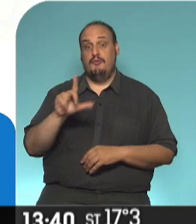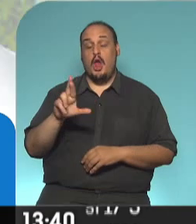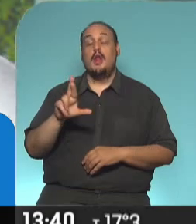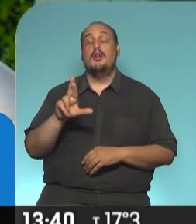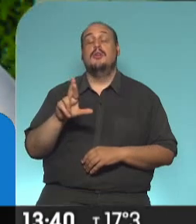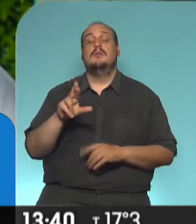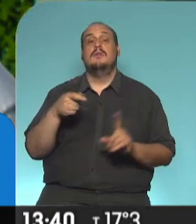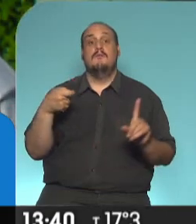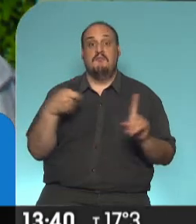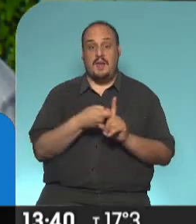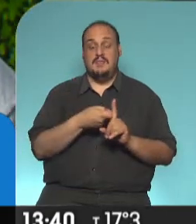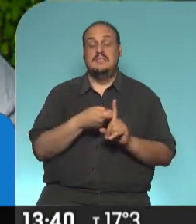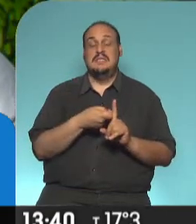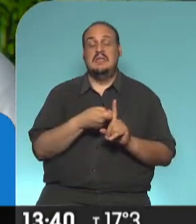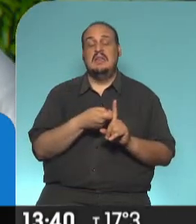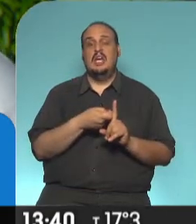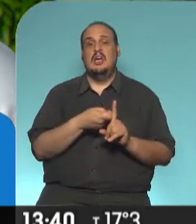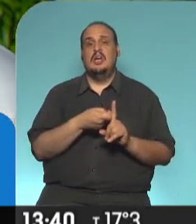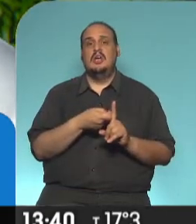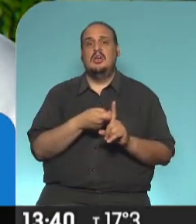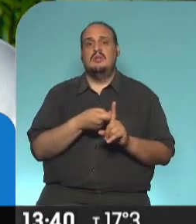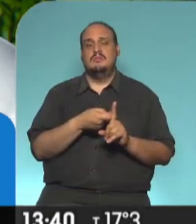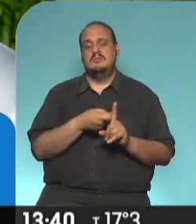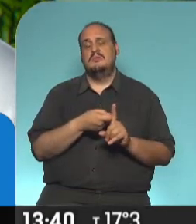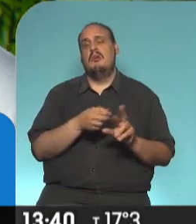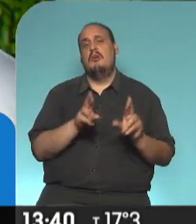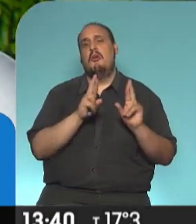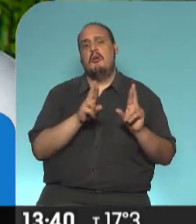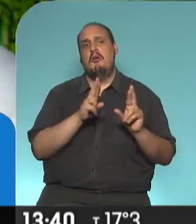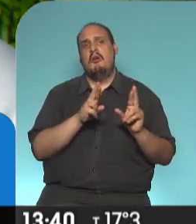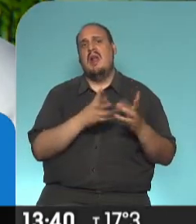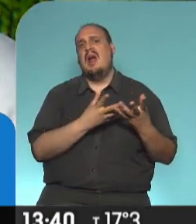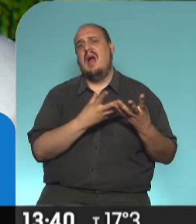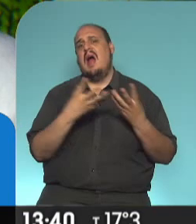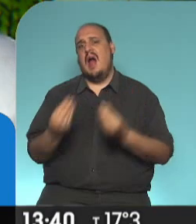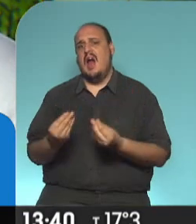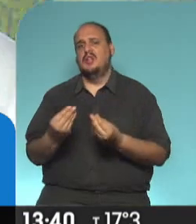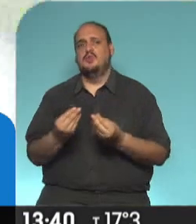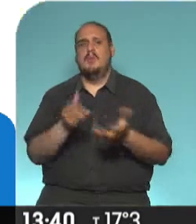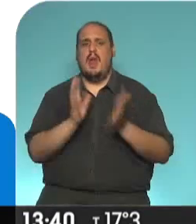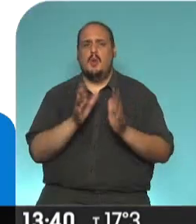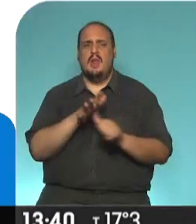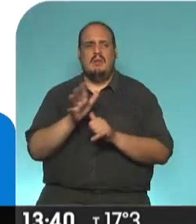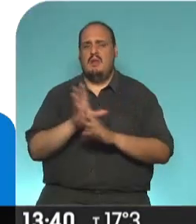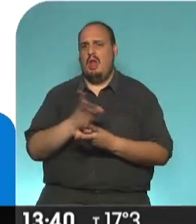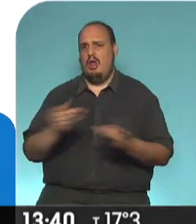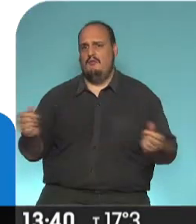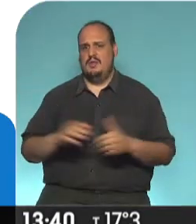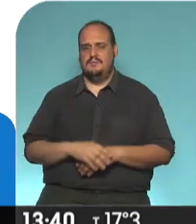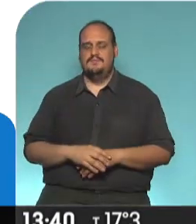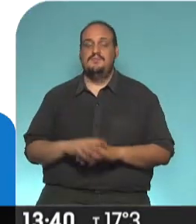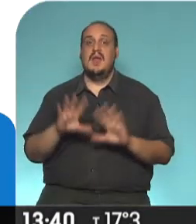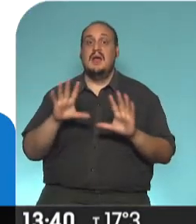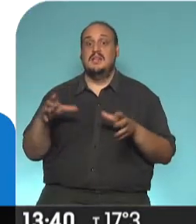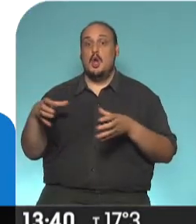alguna manera logre aportar un grano de arena significativo a erradicar las violencias de género. De este modo,